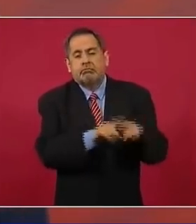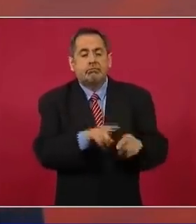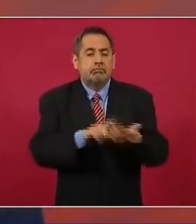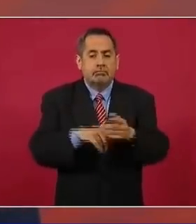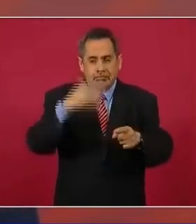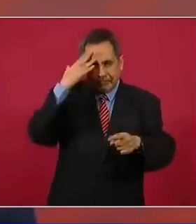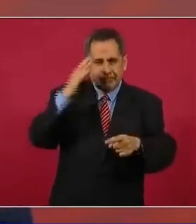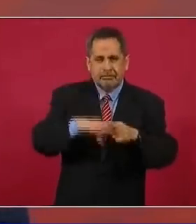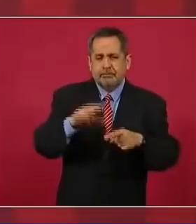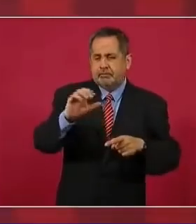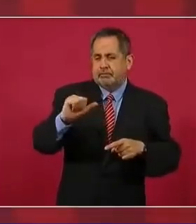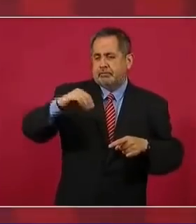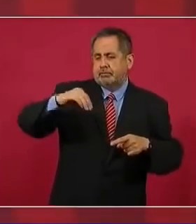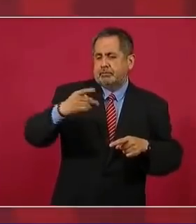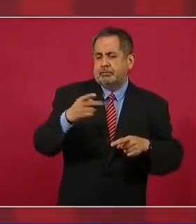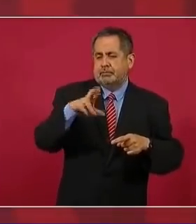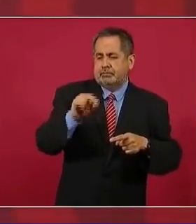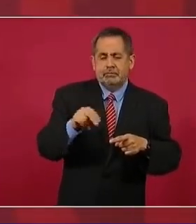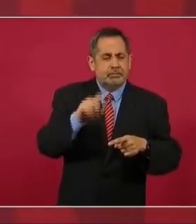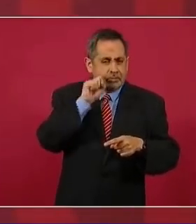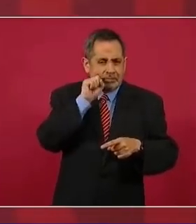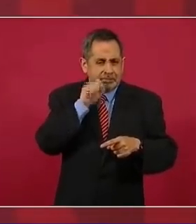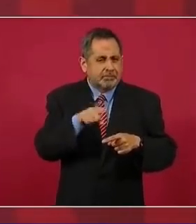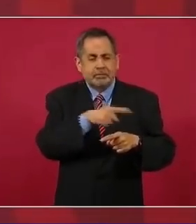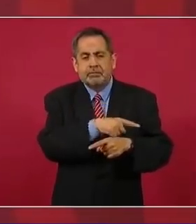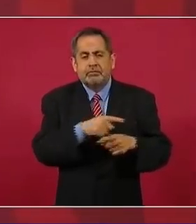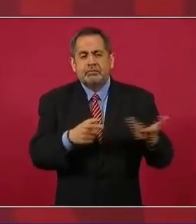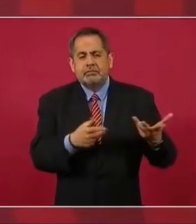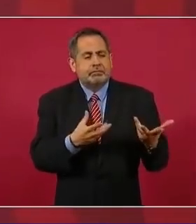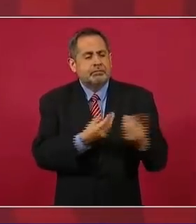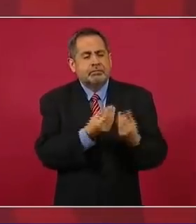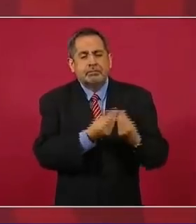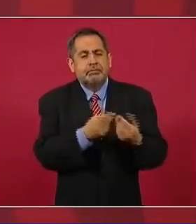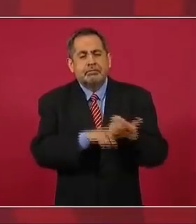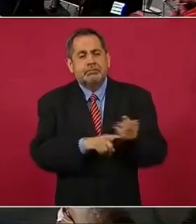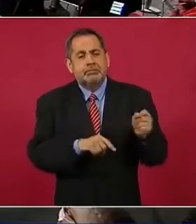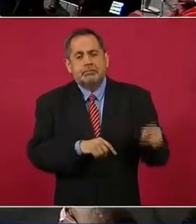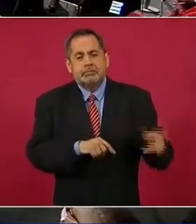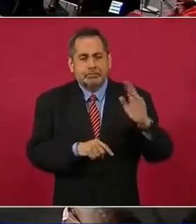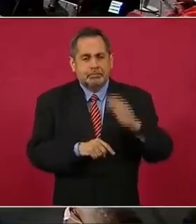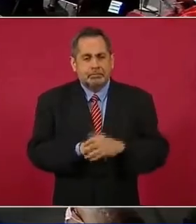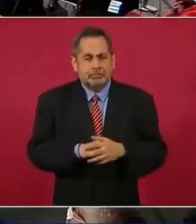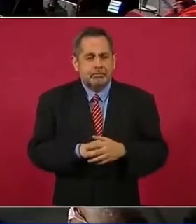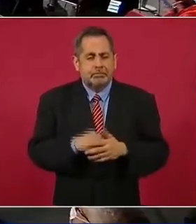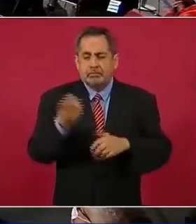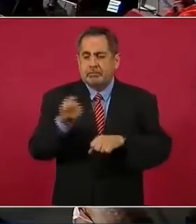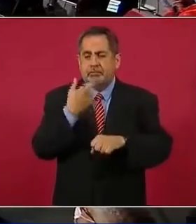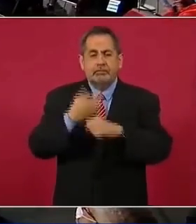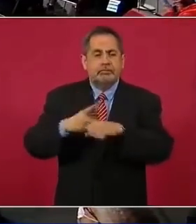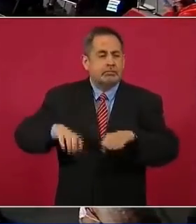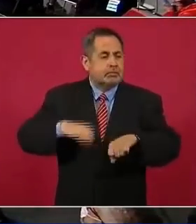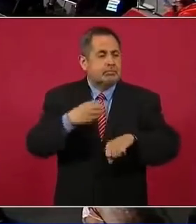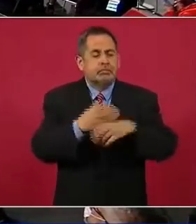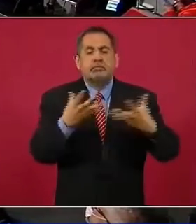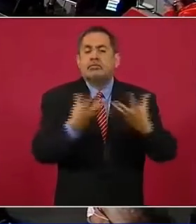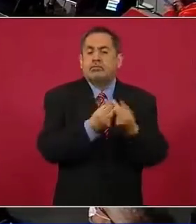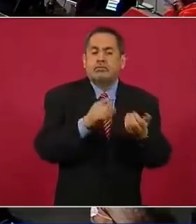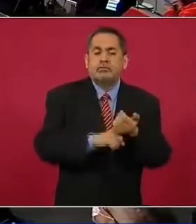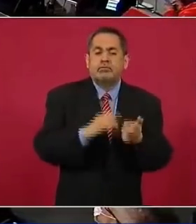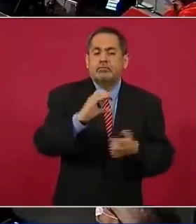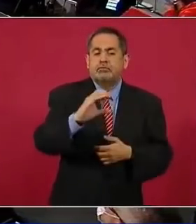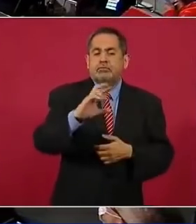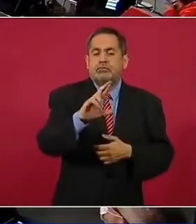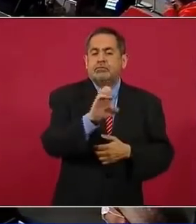Amparo Casals, pues también de gobernación con Krill,